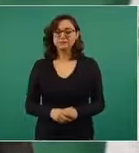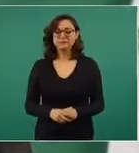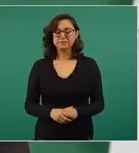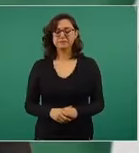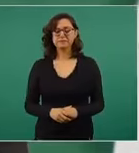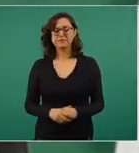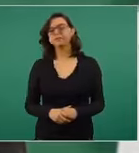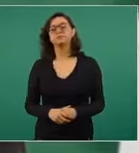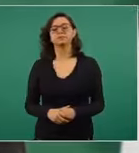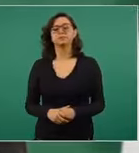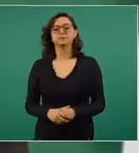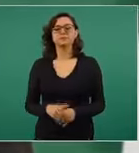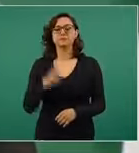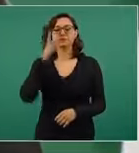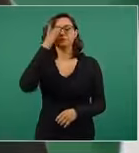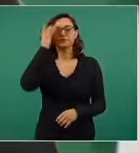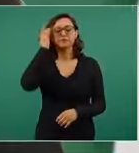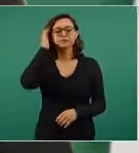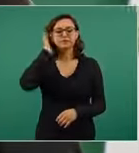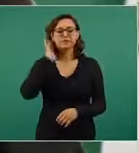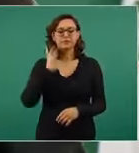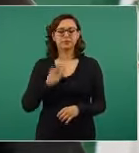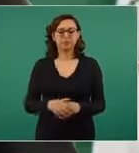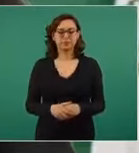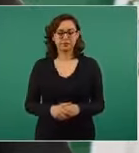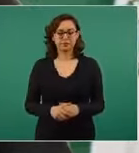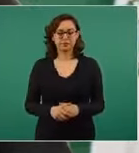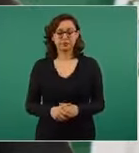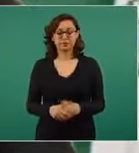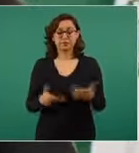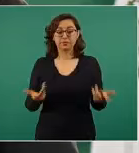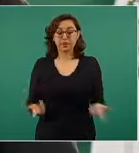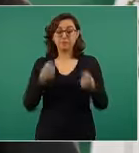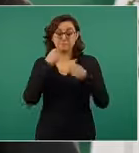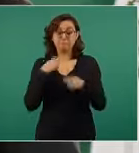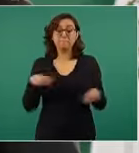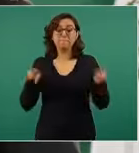Nos está ayudando mucho toda la política social.